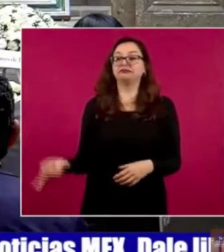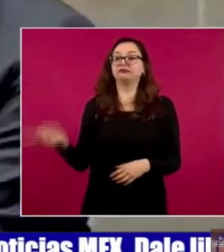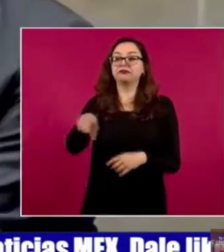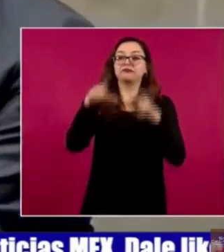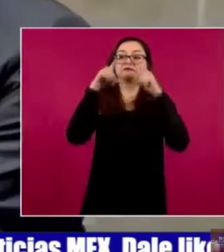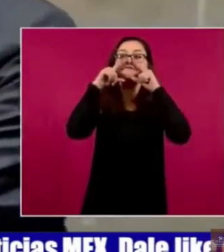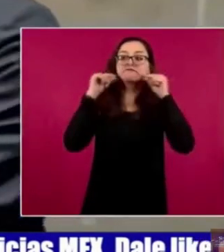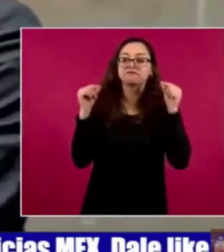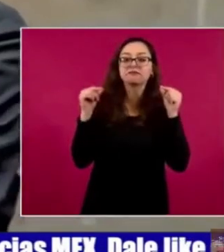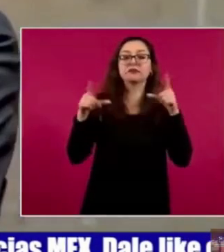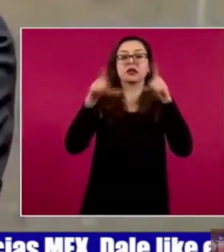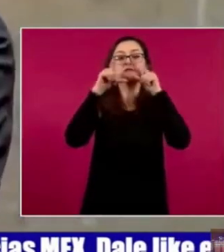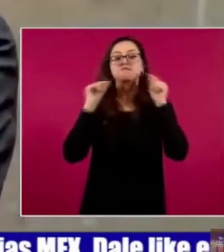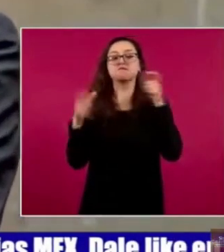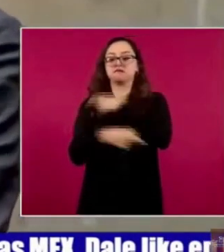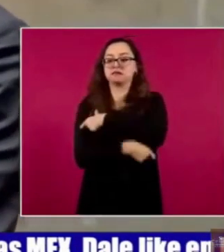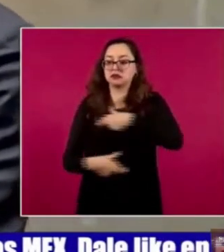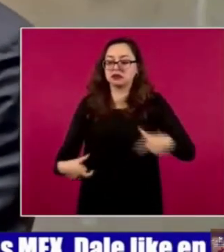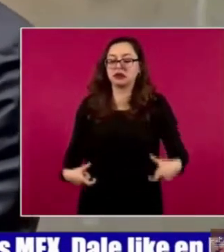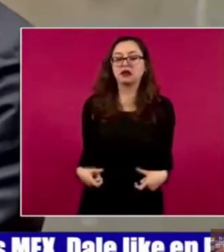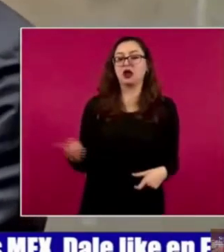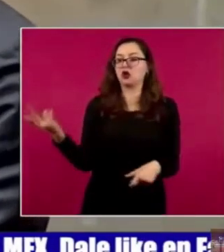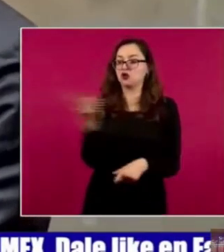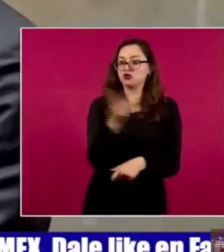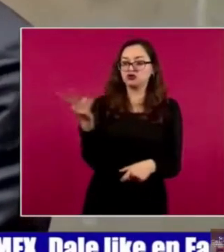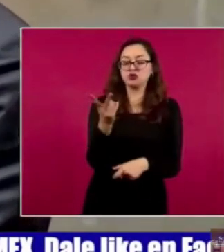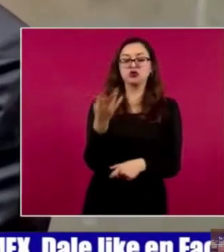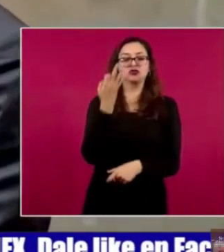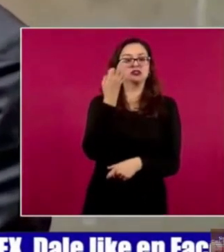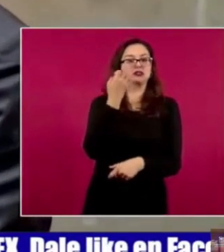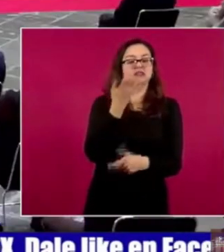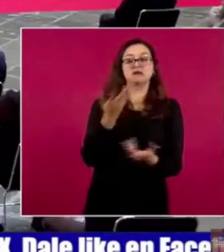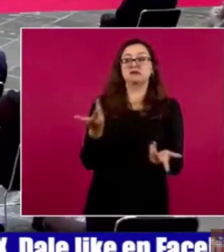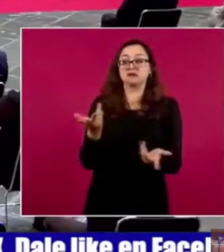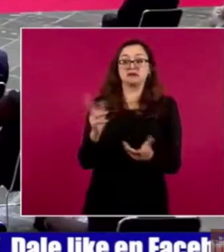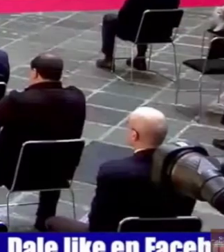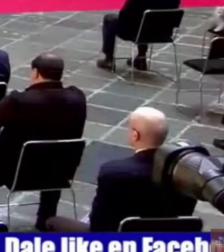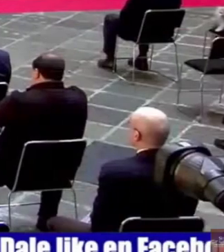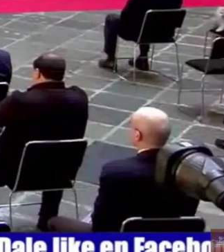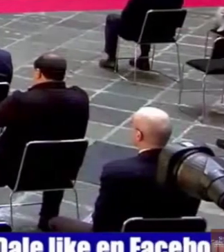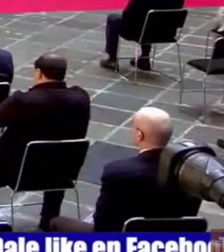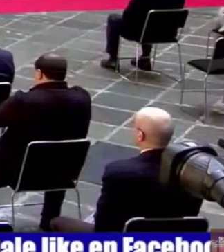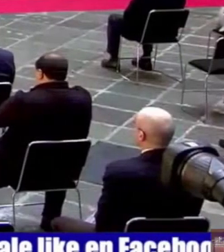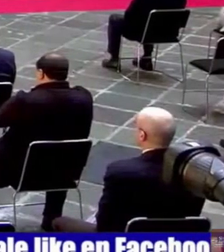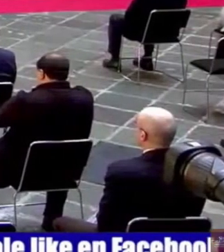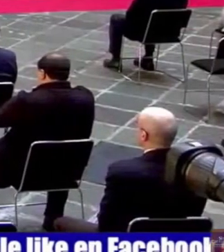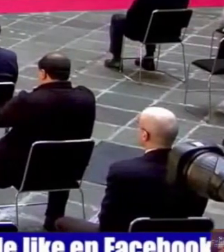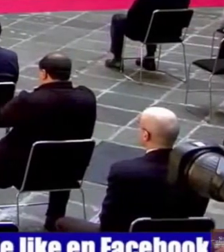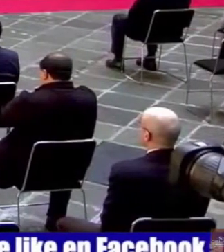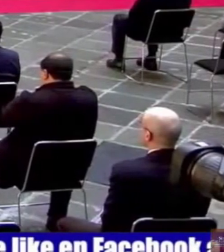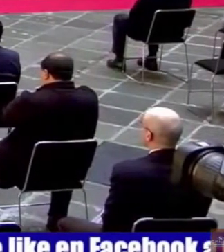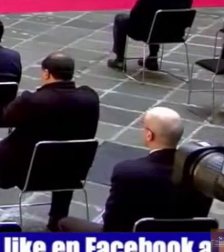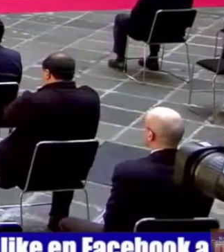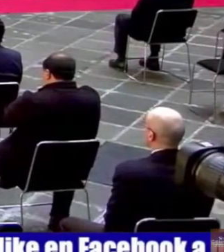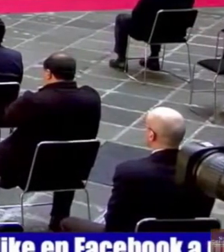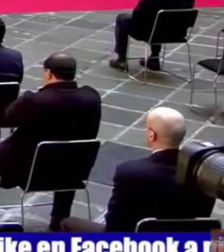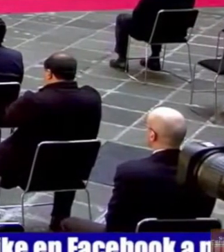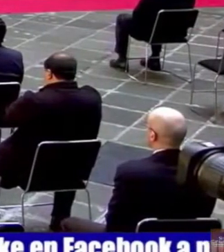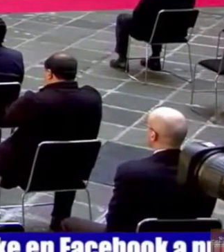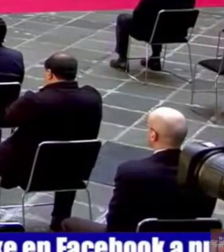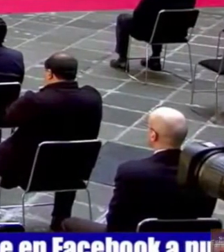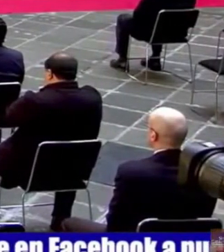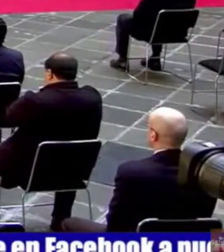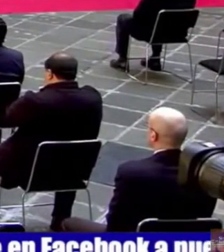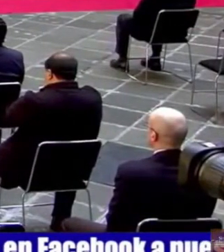traición y se irían a la tumba sin recibir el homenaje al que su grandeza los